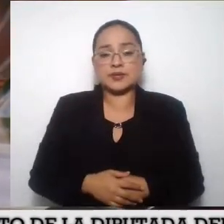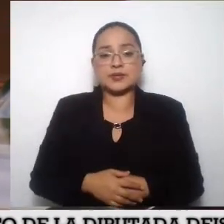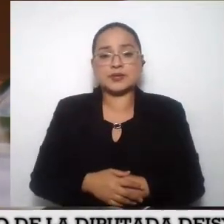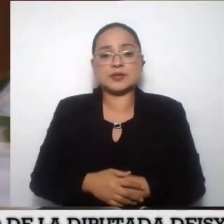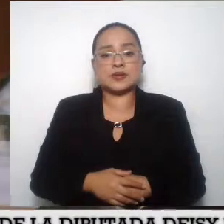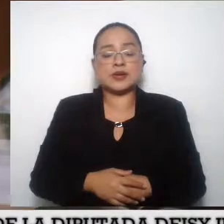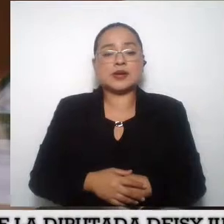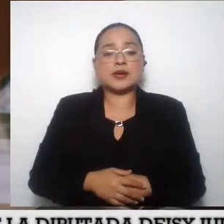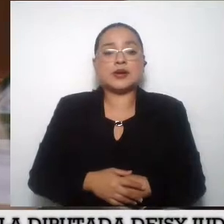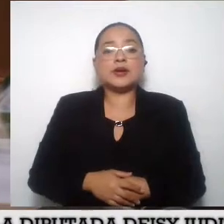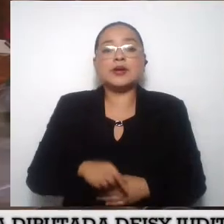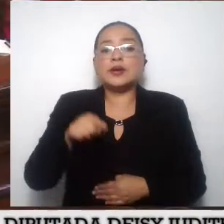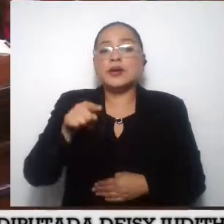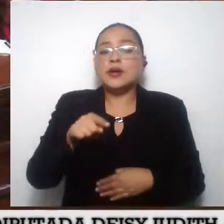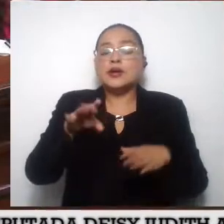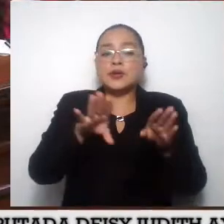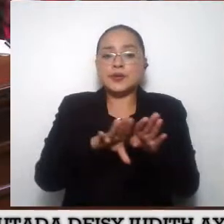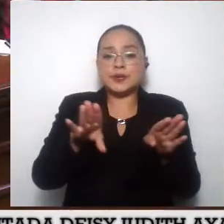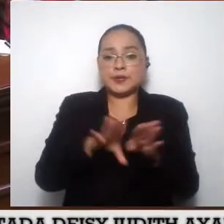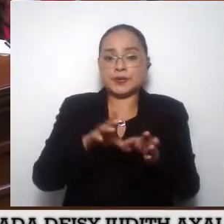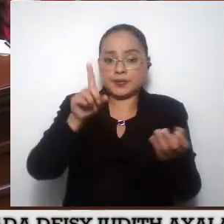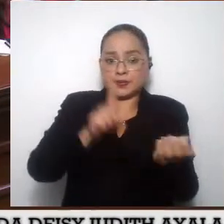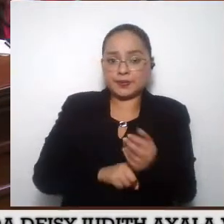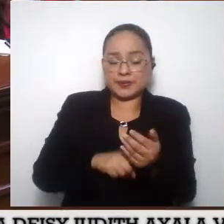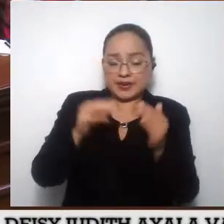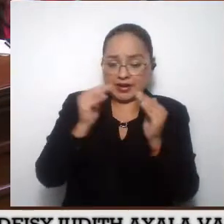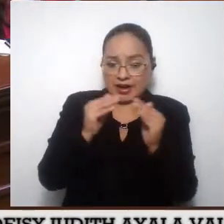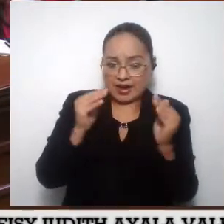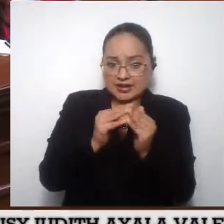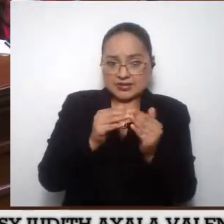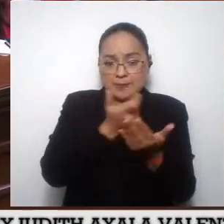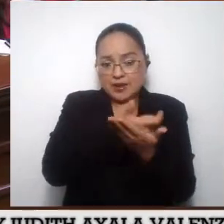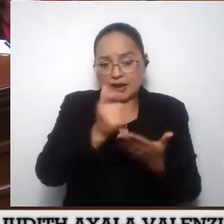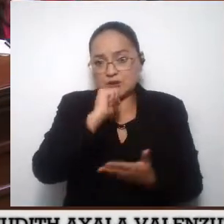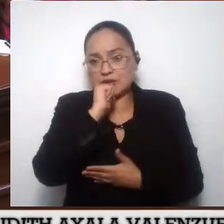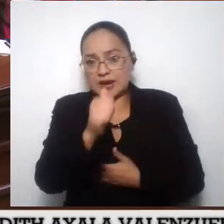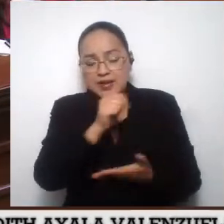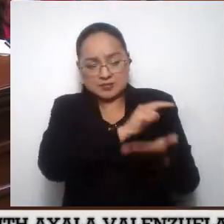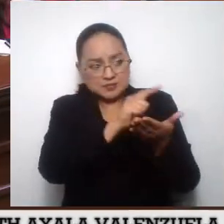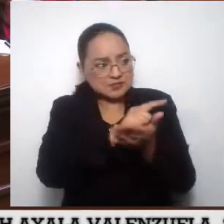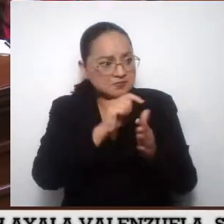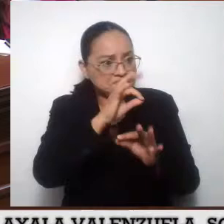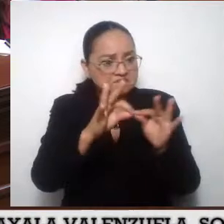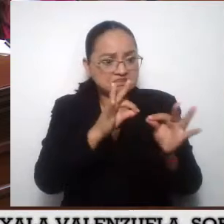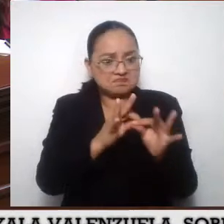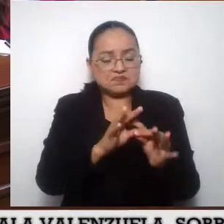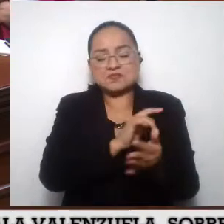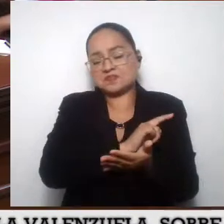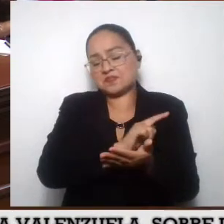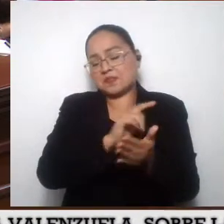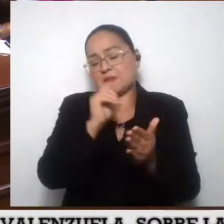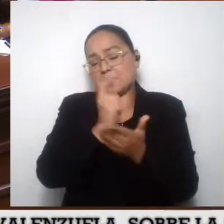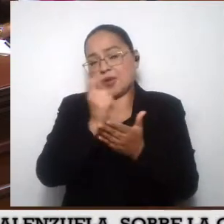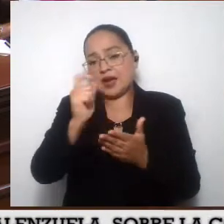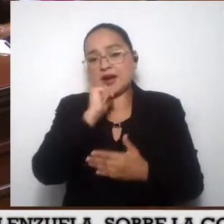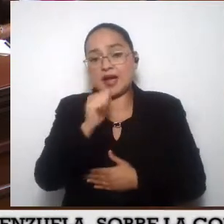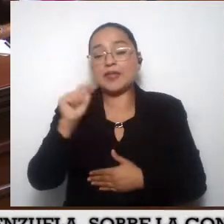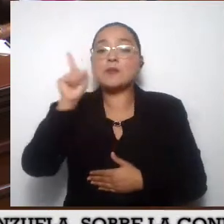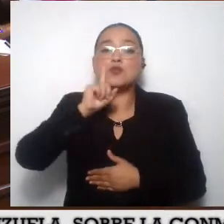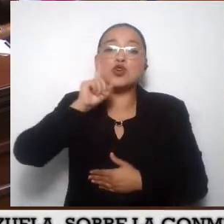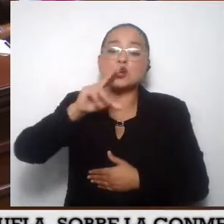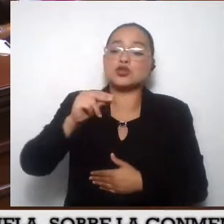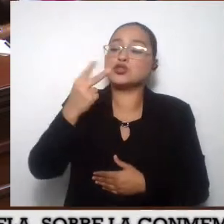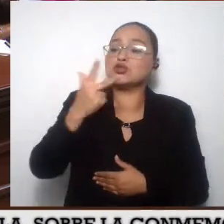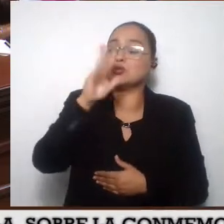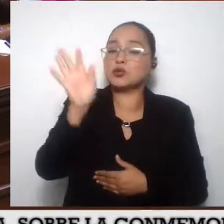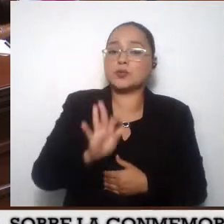se lleva a cabo en la propia vivienda sin pago. Las mujeres representan el 88% del total